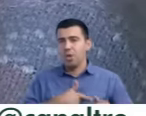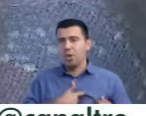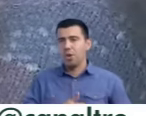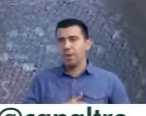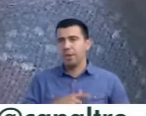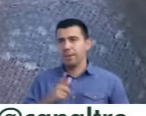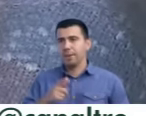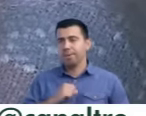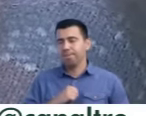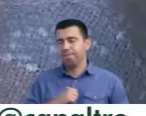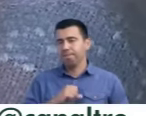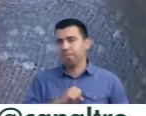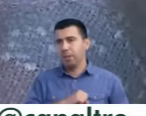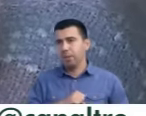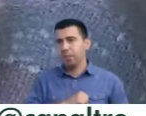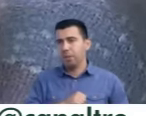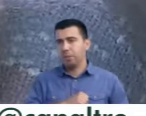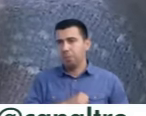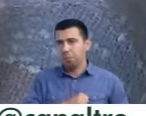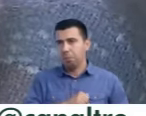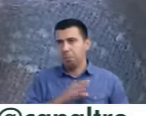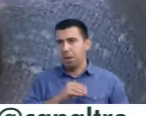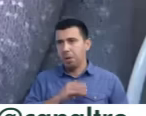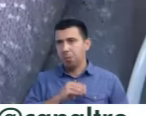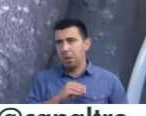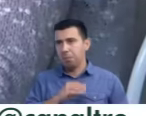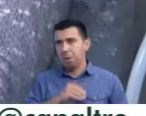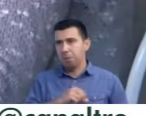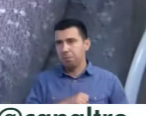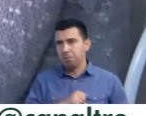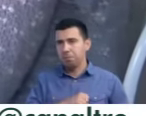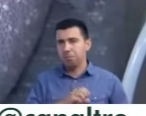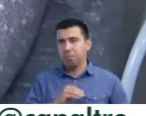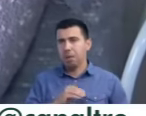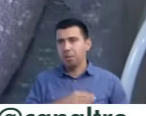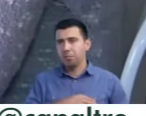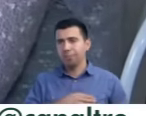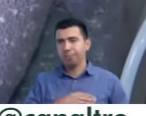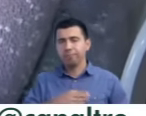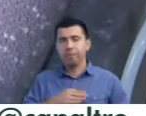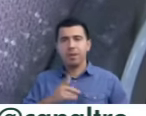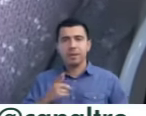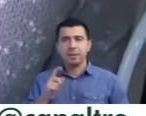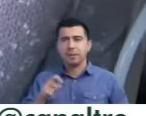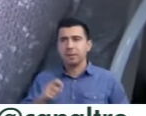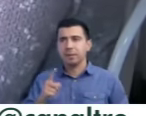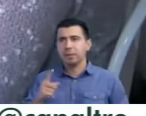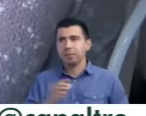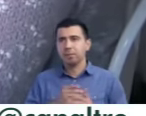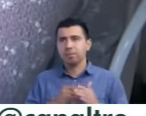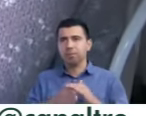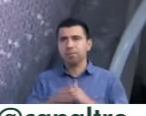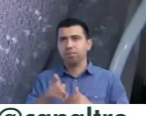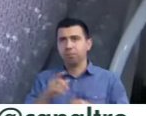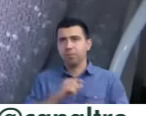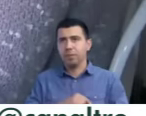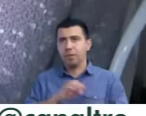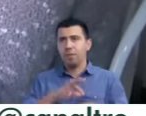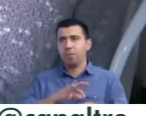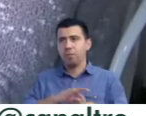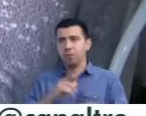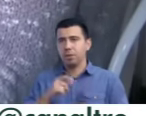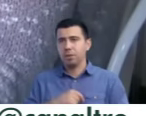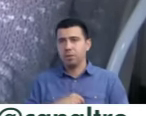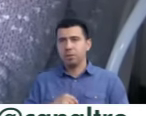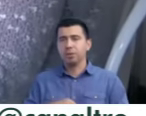de la miocardiopatía dilatada que es el diagnóstico que tiene en este momento la bebé hoy internada en la fundación cardiovascular donde